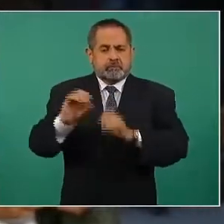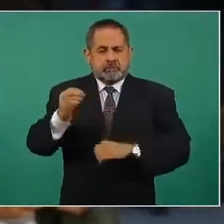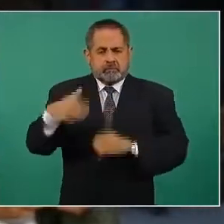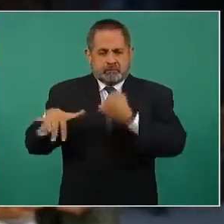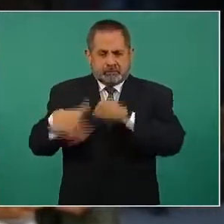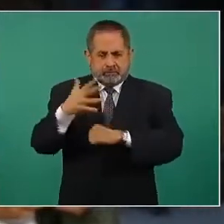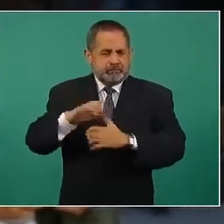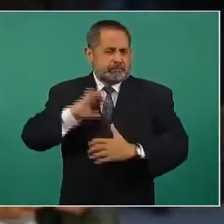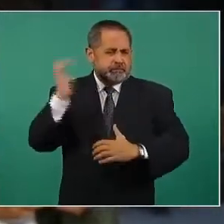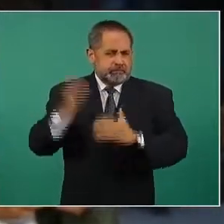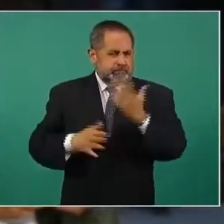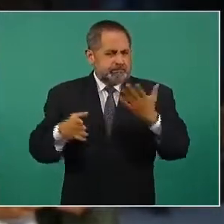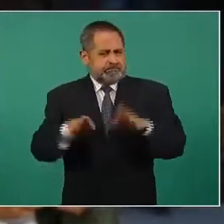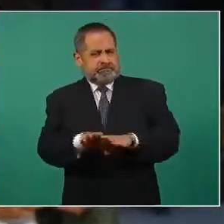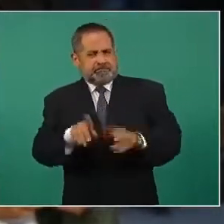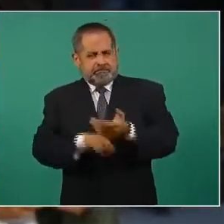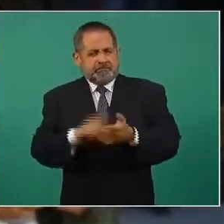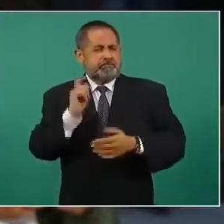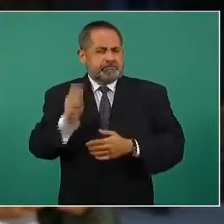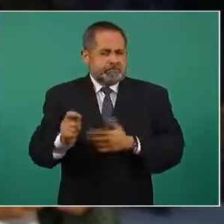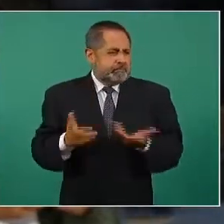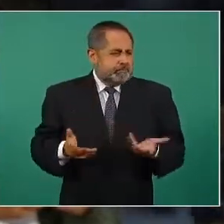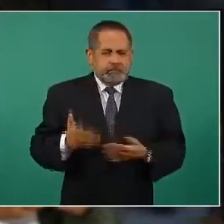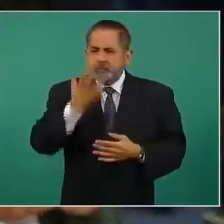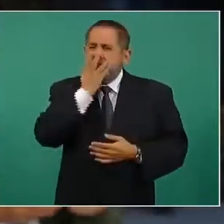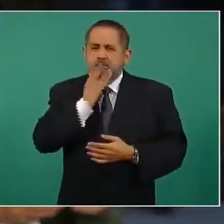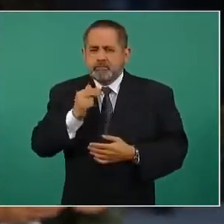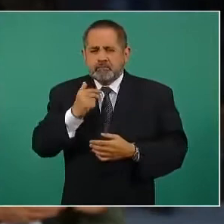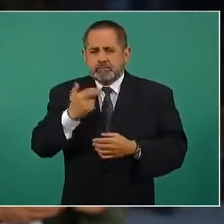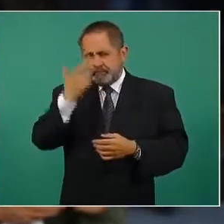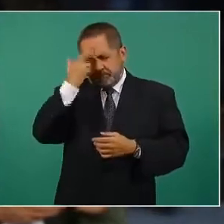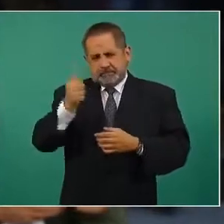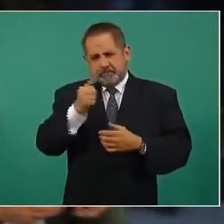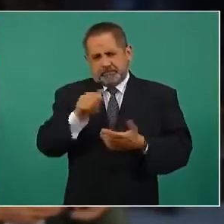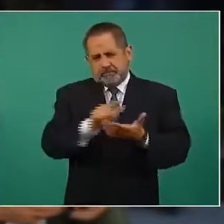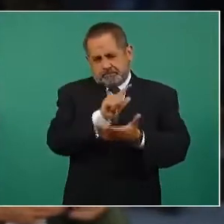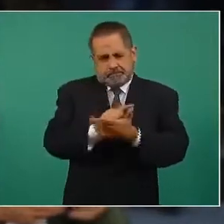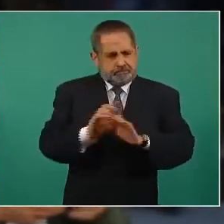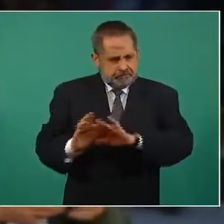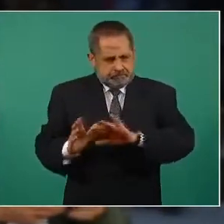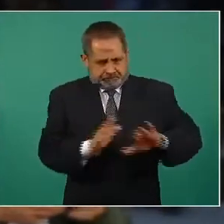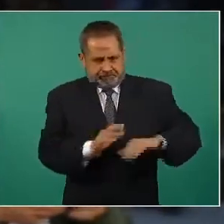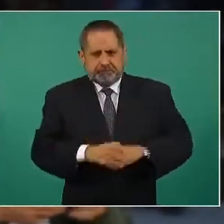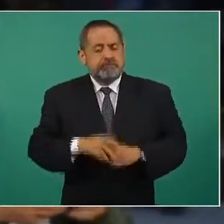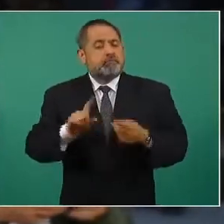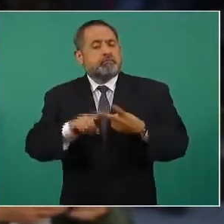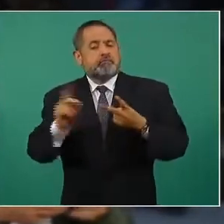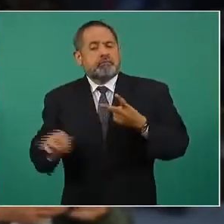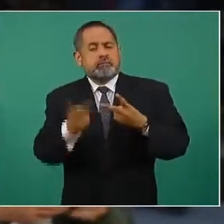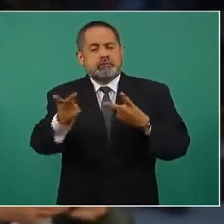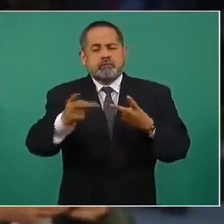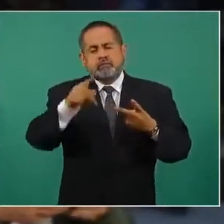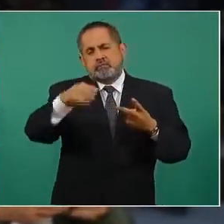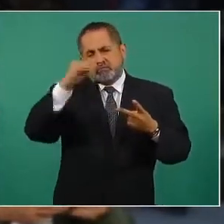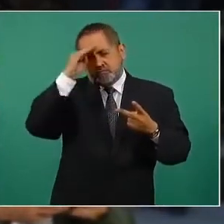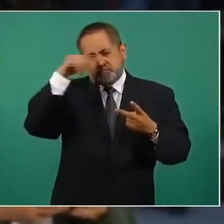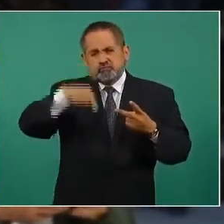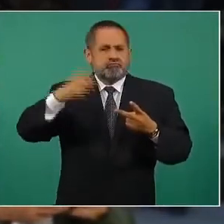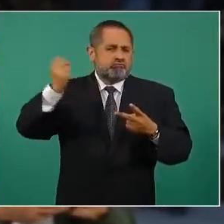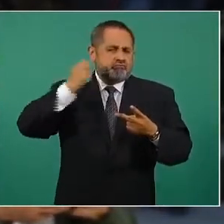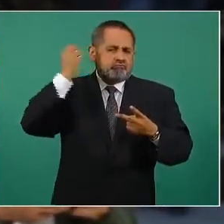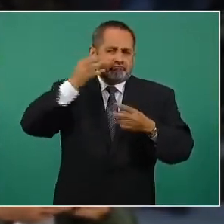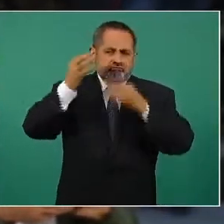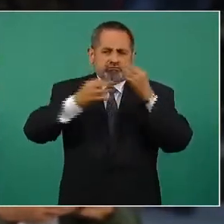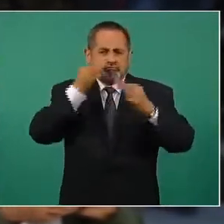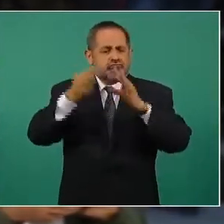cierre esta investigación definitivamente, que no tiene ningún sustento legal. En mi segunda pregunta, presidente, usted aquí en la conferencia